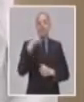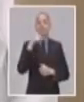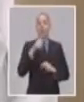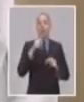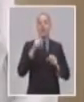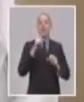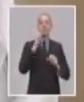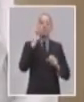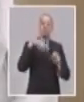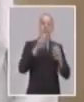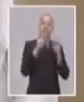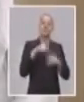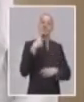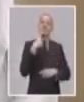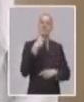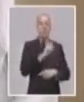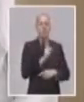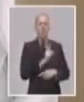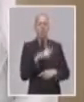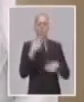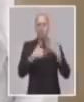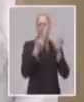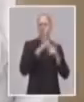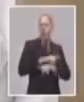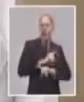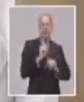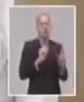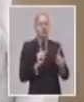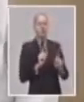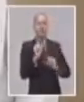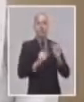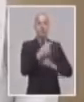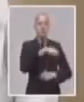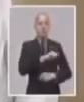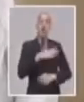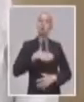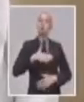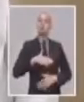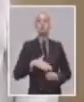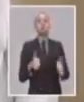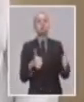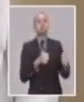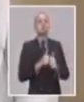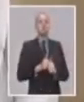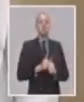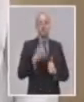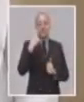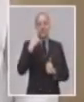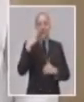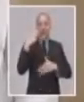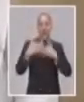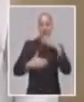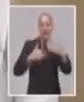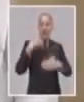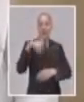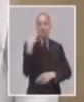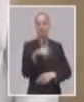y redondeando un poco lo que te quiero decir, ha sido una estrategia muy